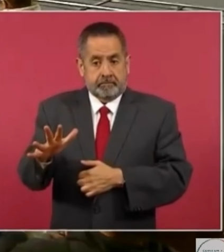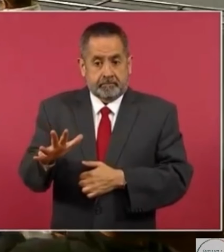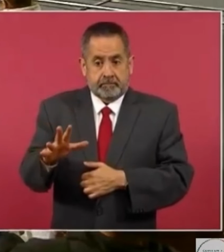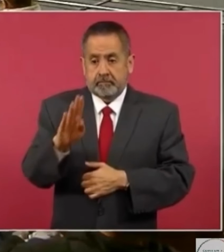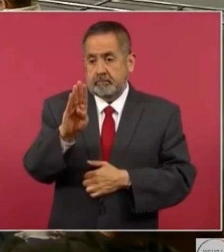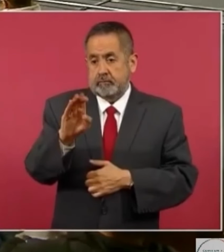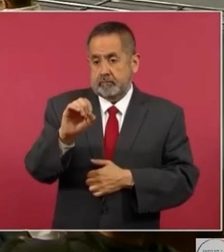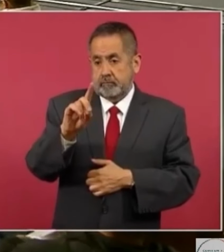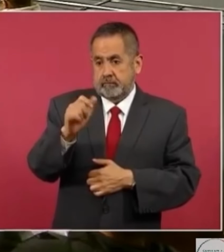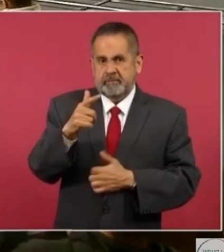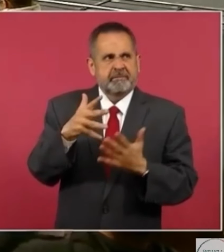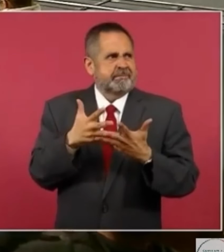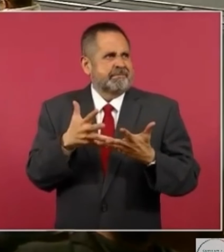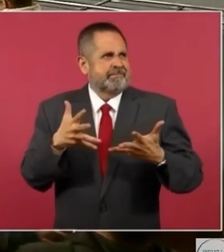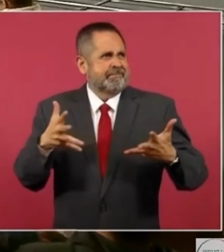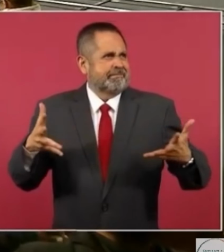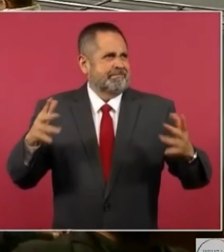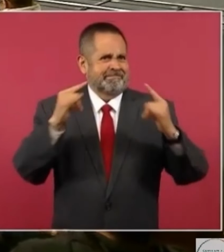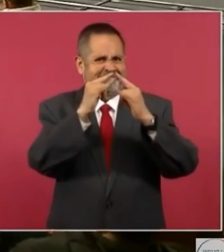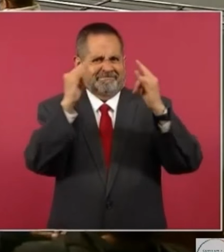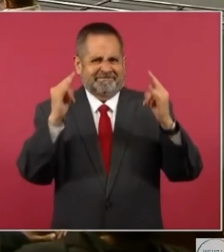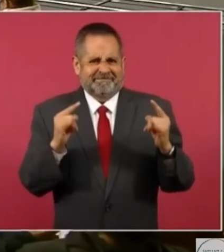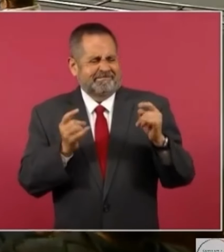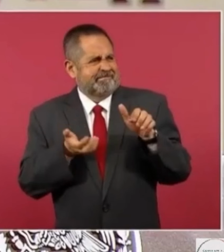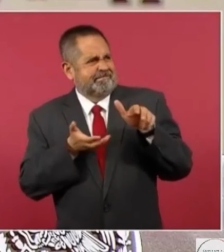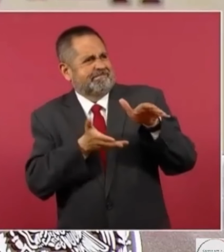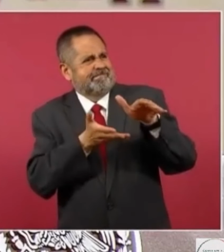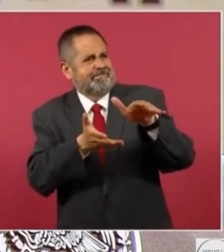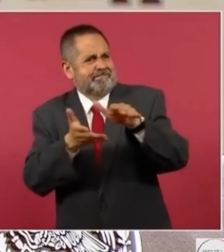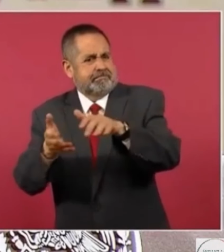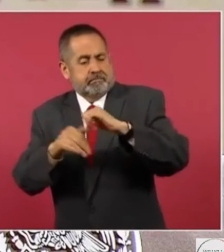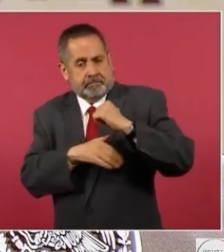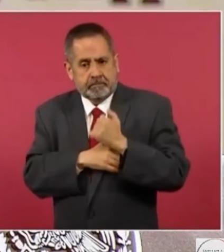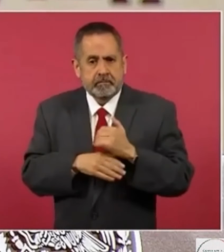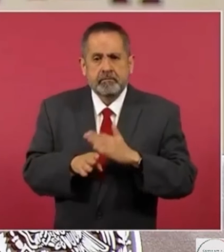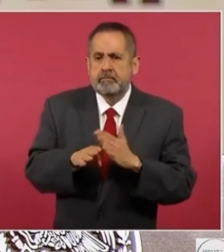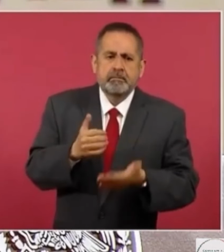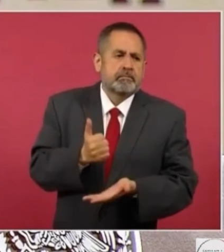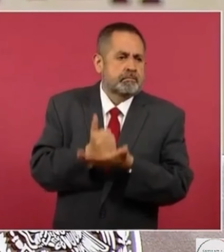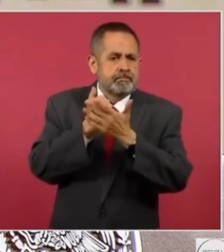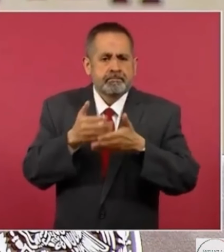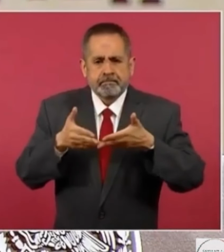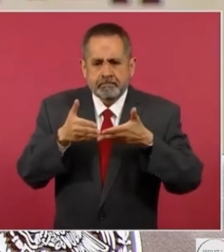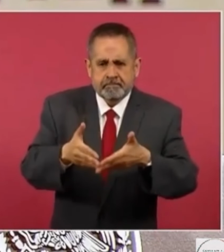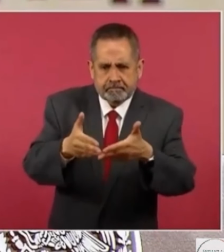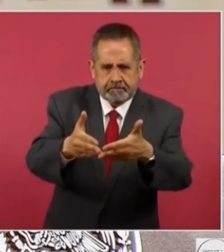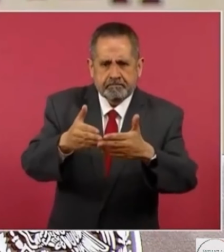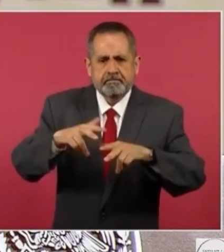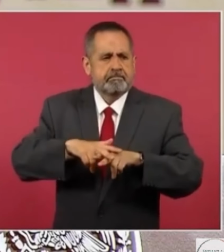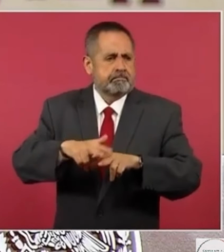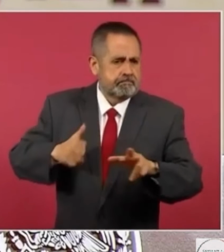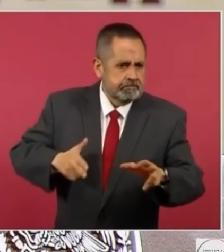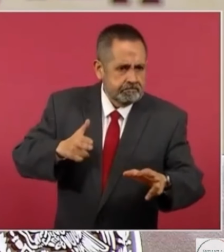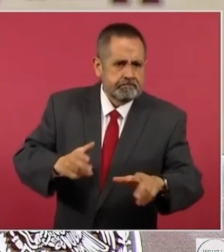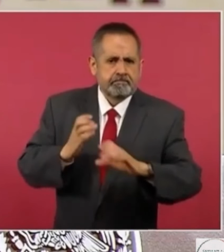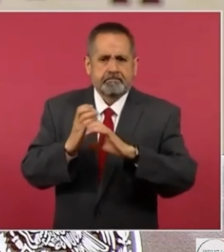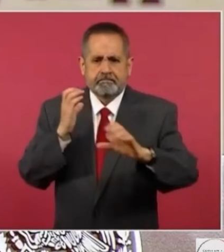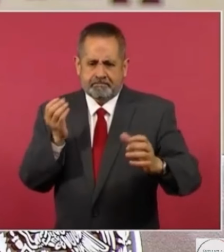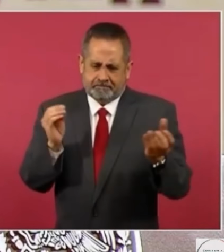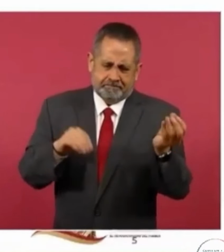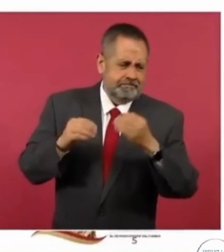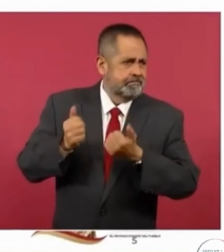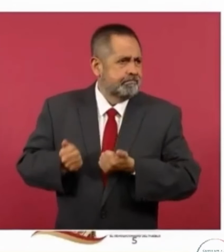en distintas regiones. Vamos a usar todos los medios de transporte, barco, tren, camiones, y